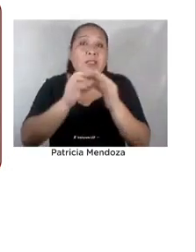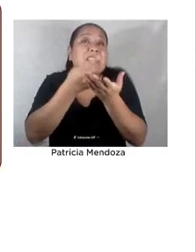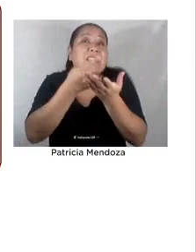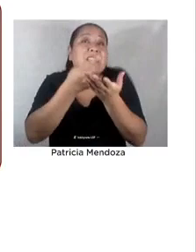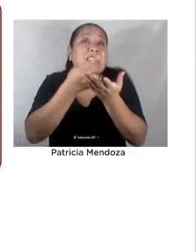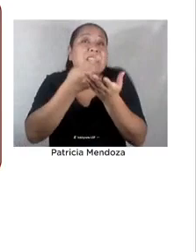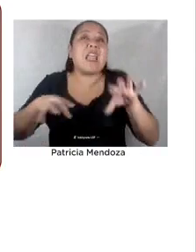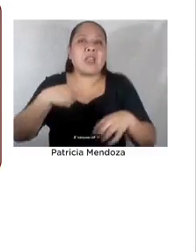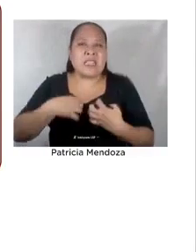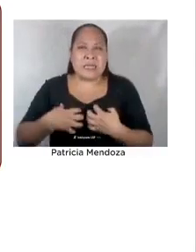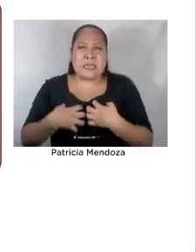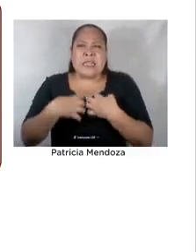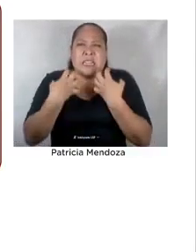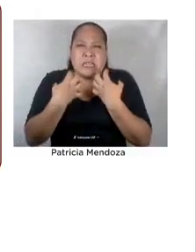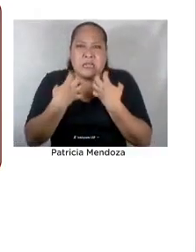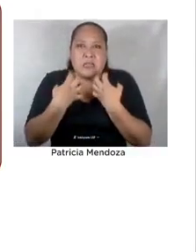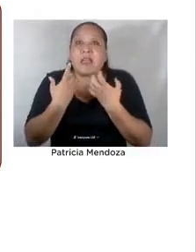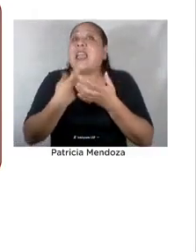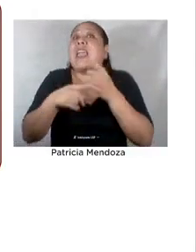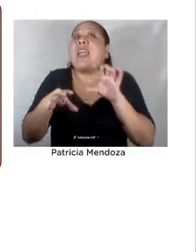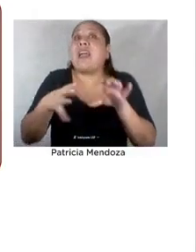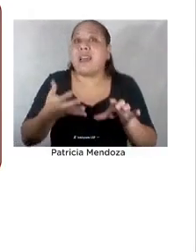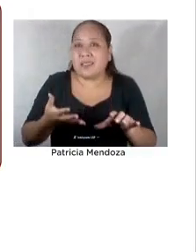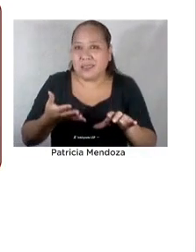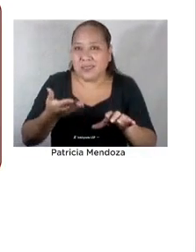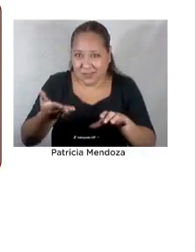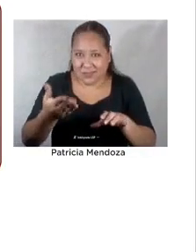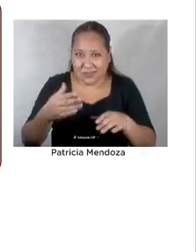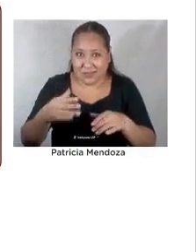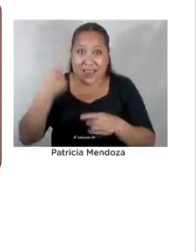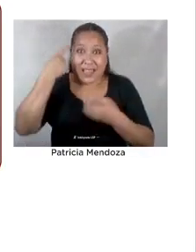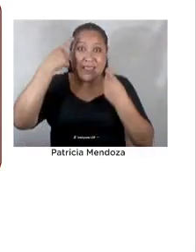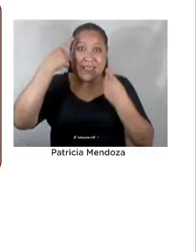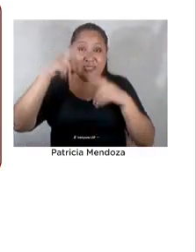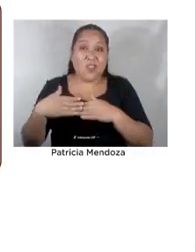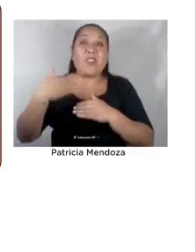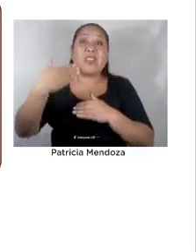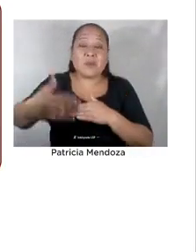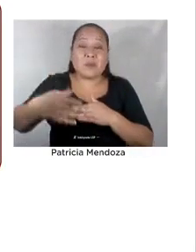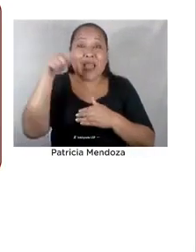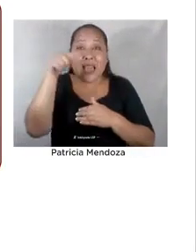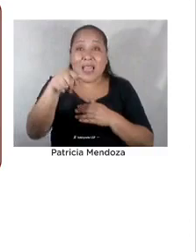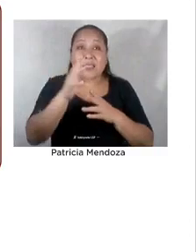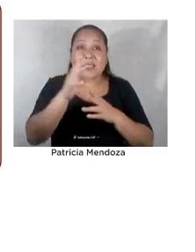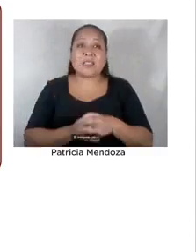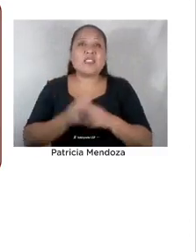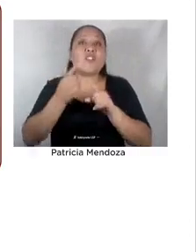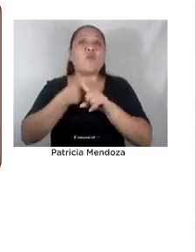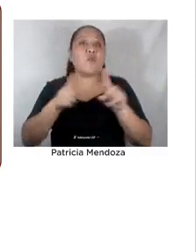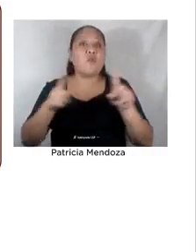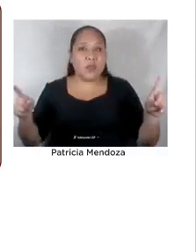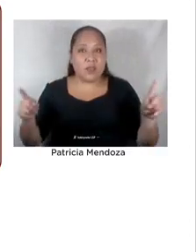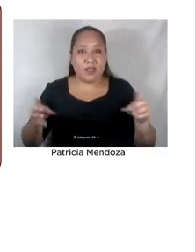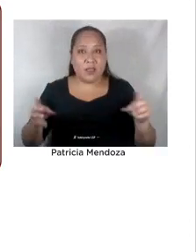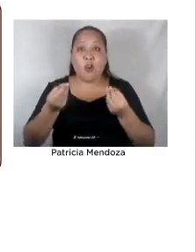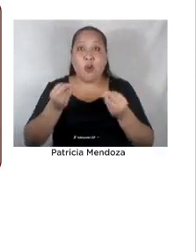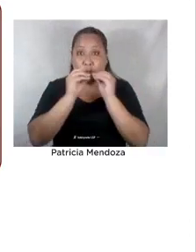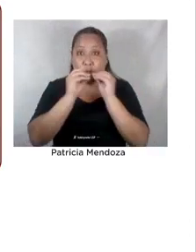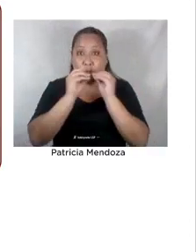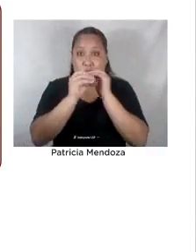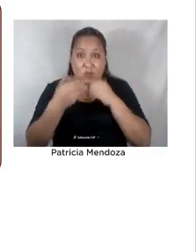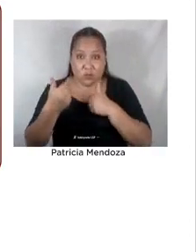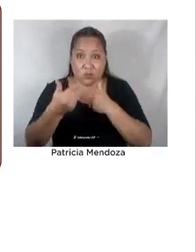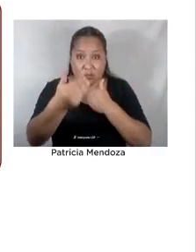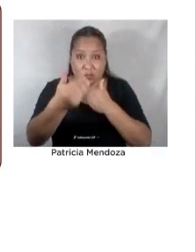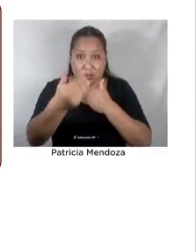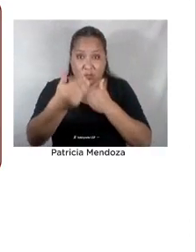O sea, qué es lo que, la acción que voy a tomar después, ese es el elemento diferenciador de eso, ¿no? De la misma manera